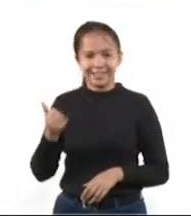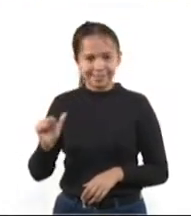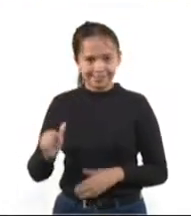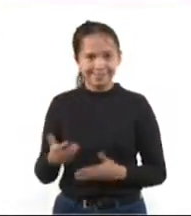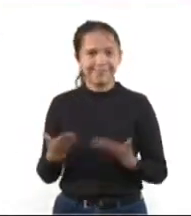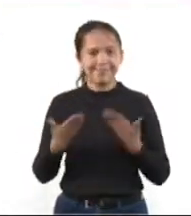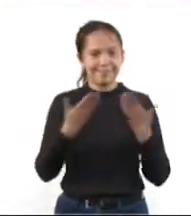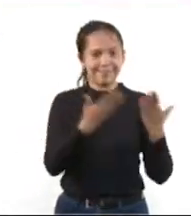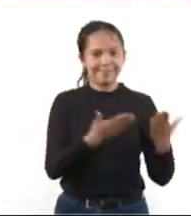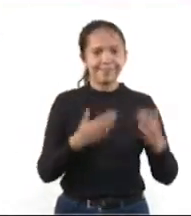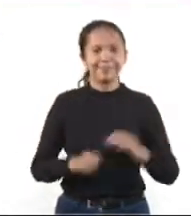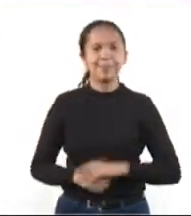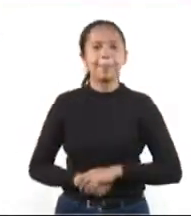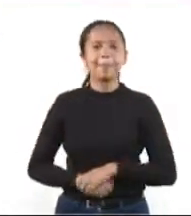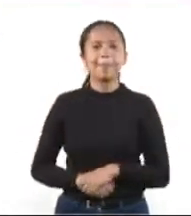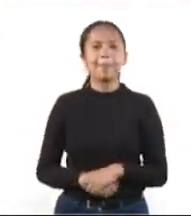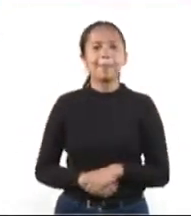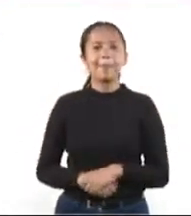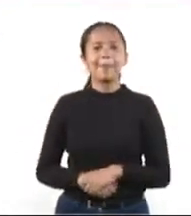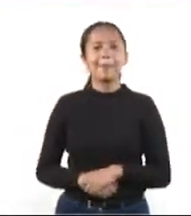Echazarreta.